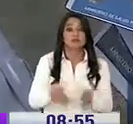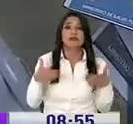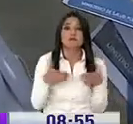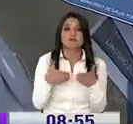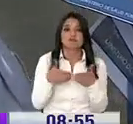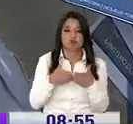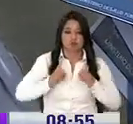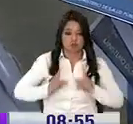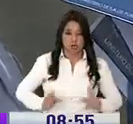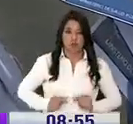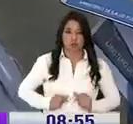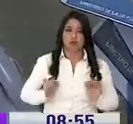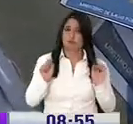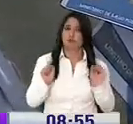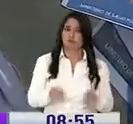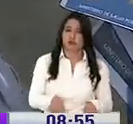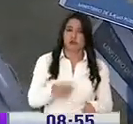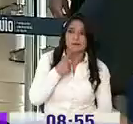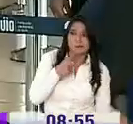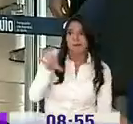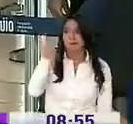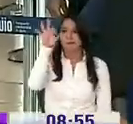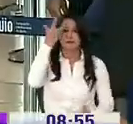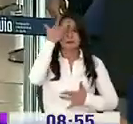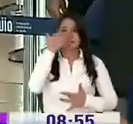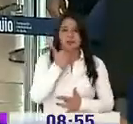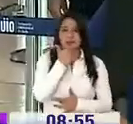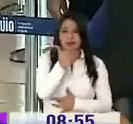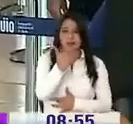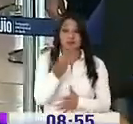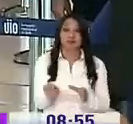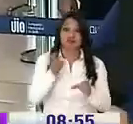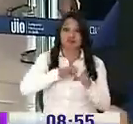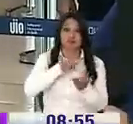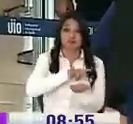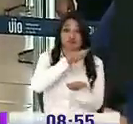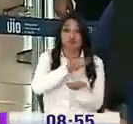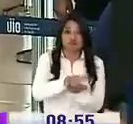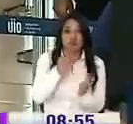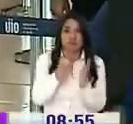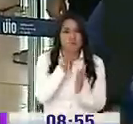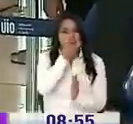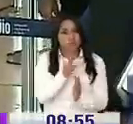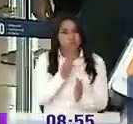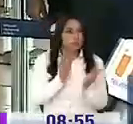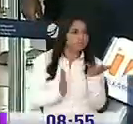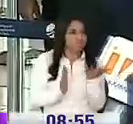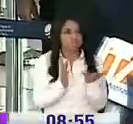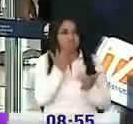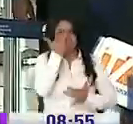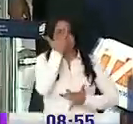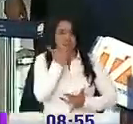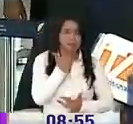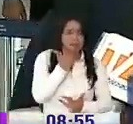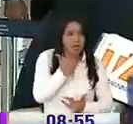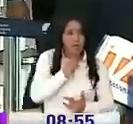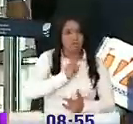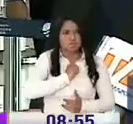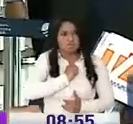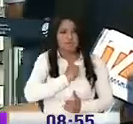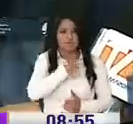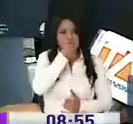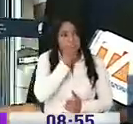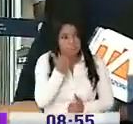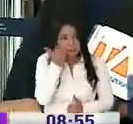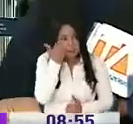equipos médicos puedan ubicar posibles casos. Dentro del vuelo existiese alguna persona con sintomatología respiratoria, ya